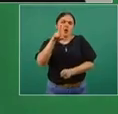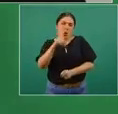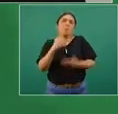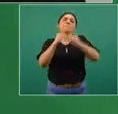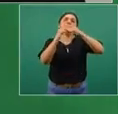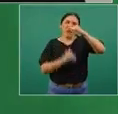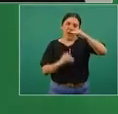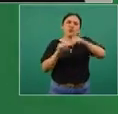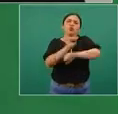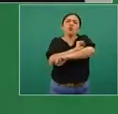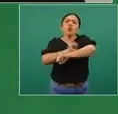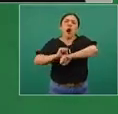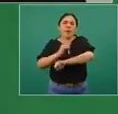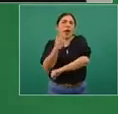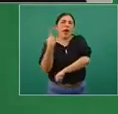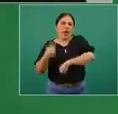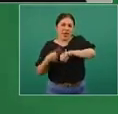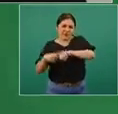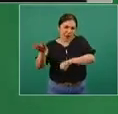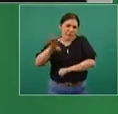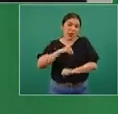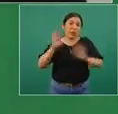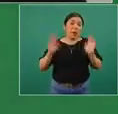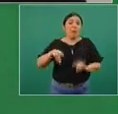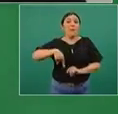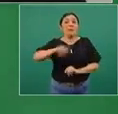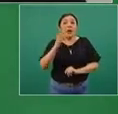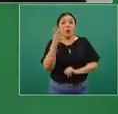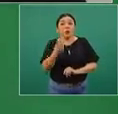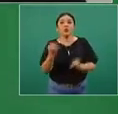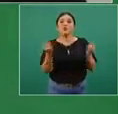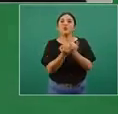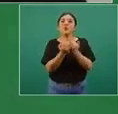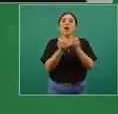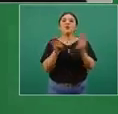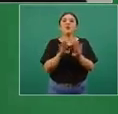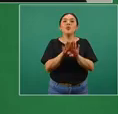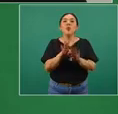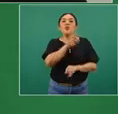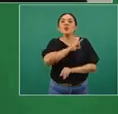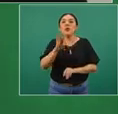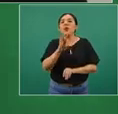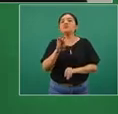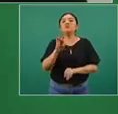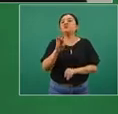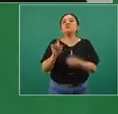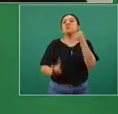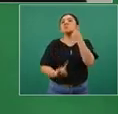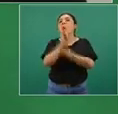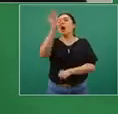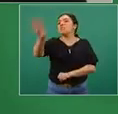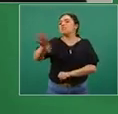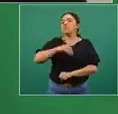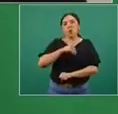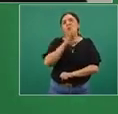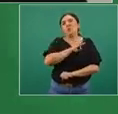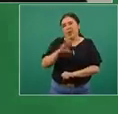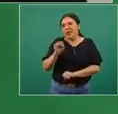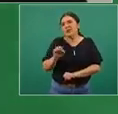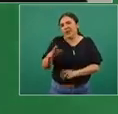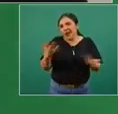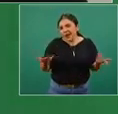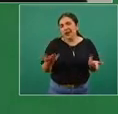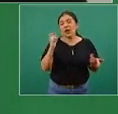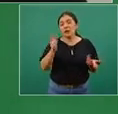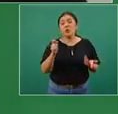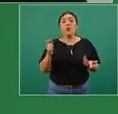a ser más controlada, pero pues también es de alguna manera algo inevitable. No sé